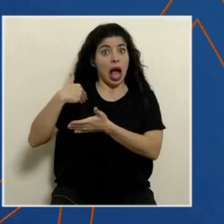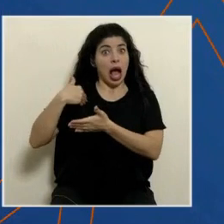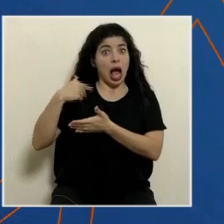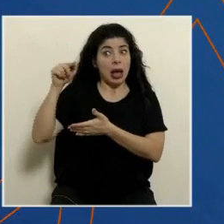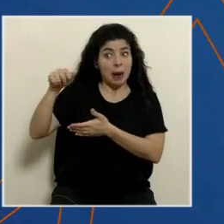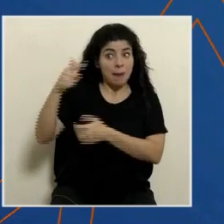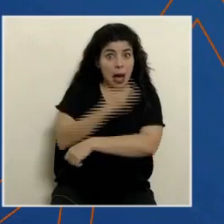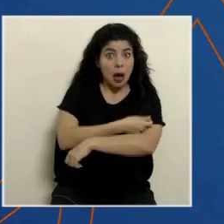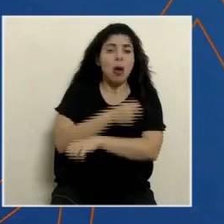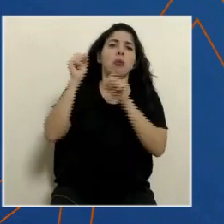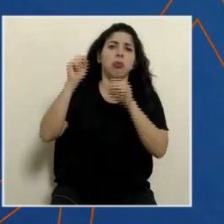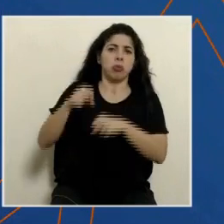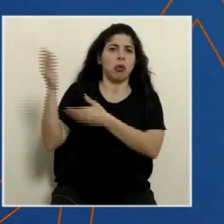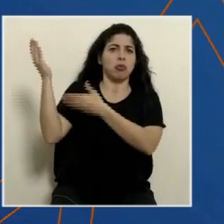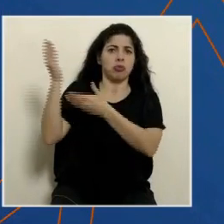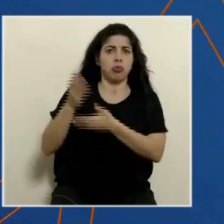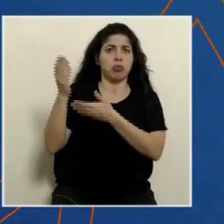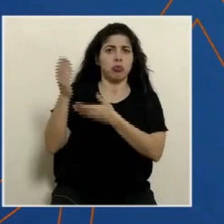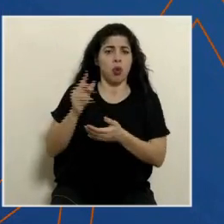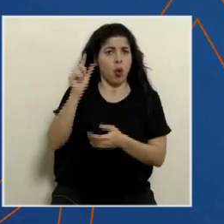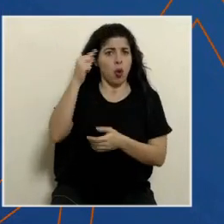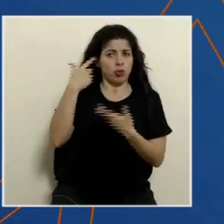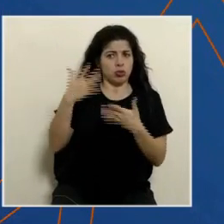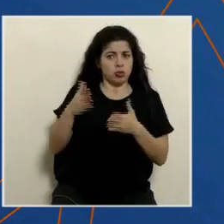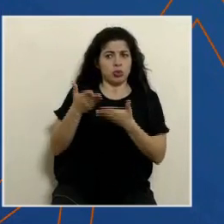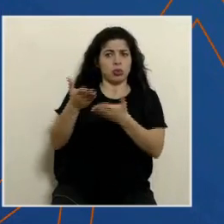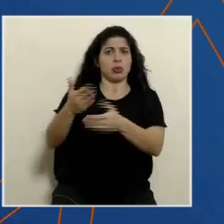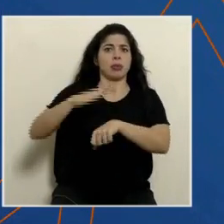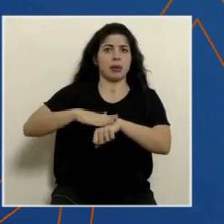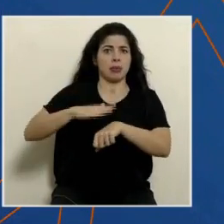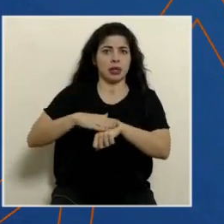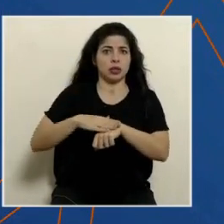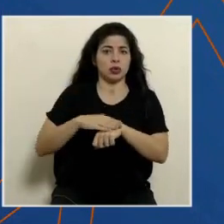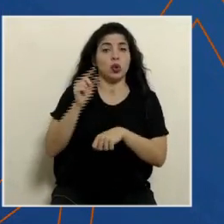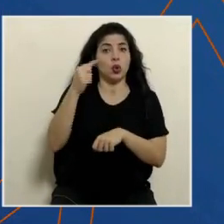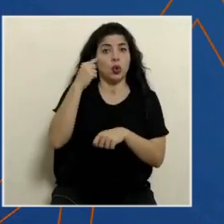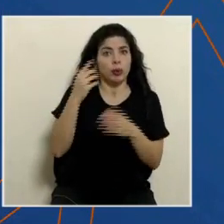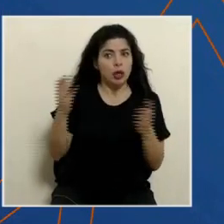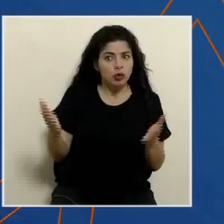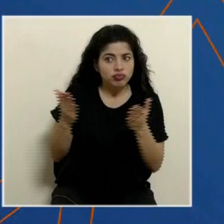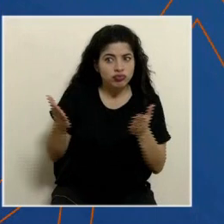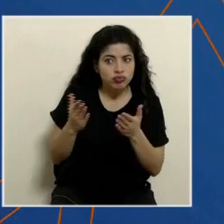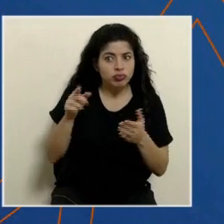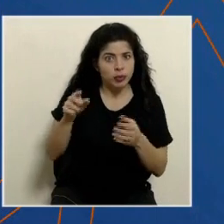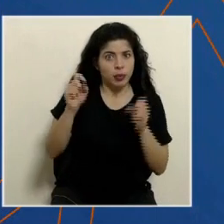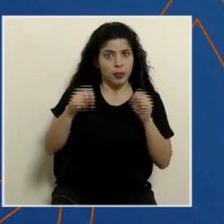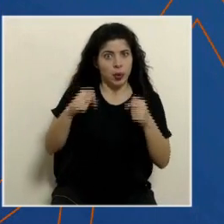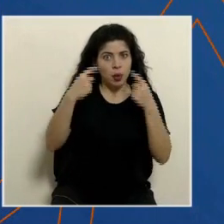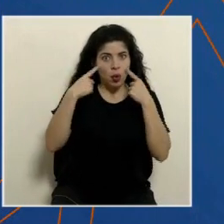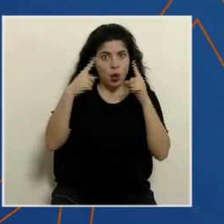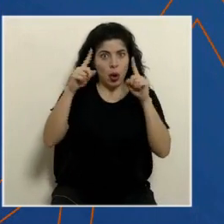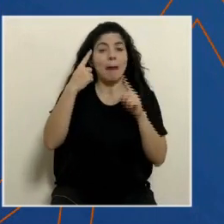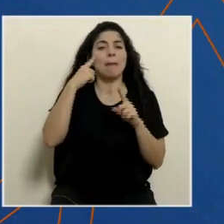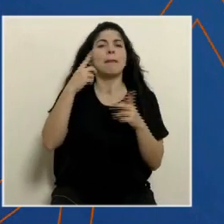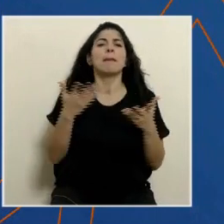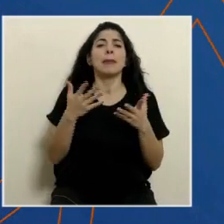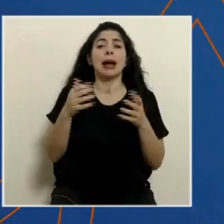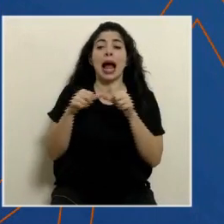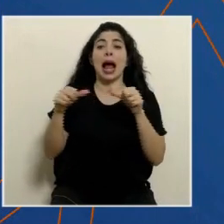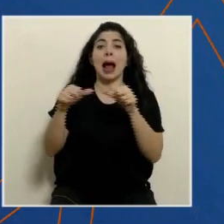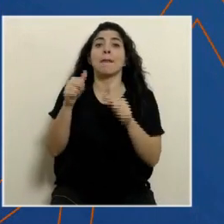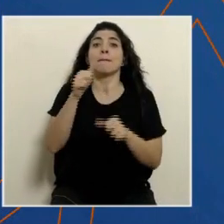disponible y el gobierno de la República buscará que se materialice y que el sector privado pueda de esta